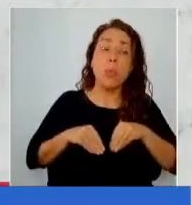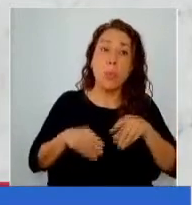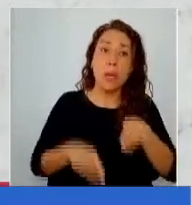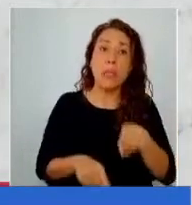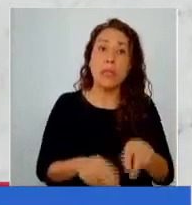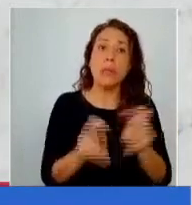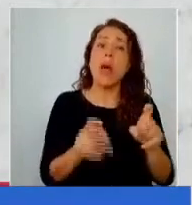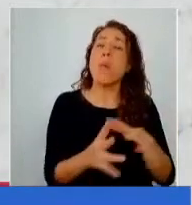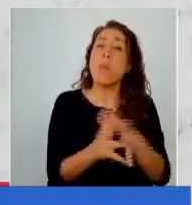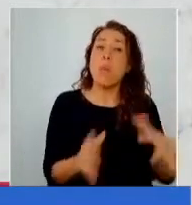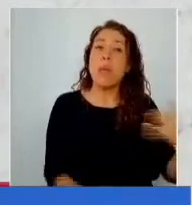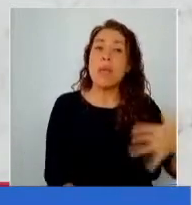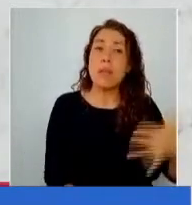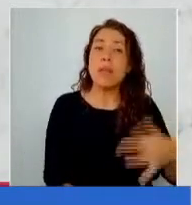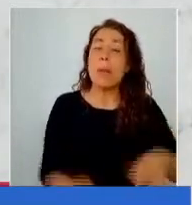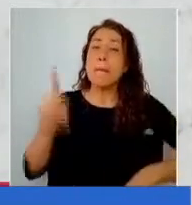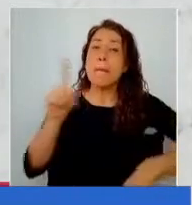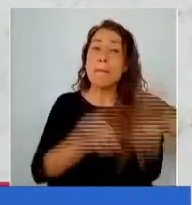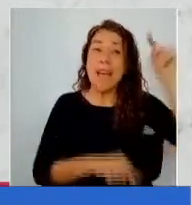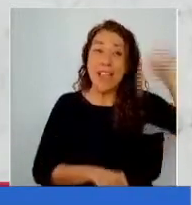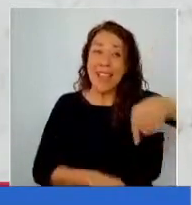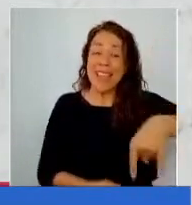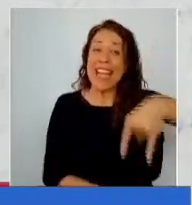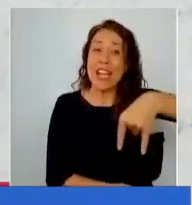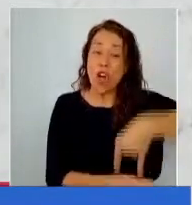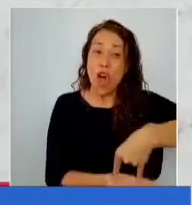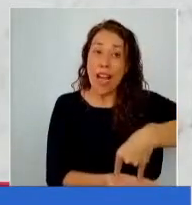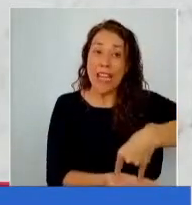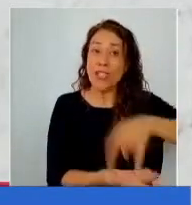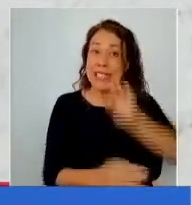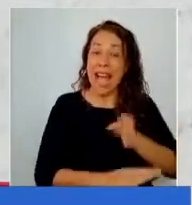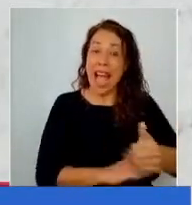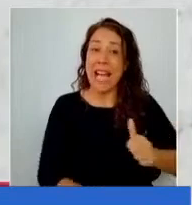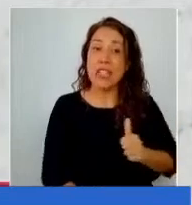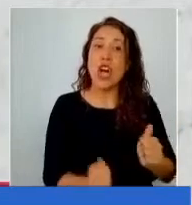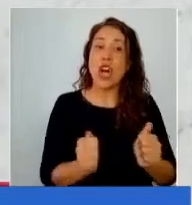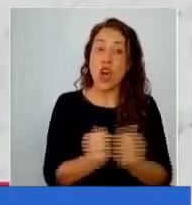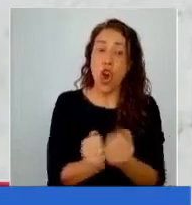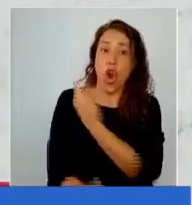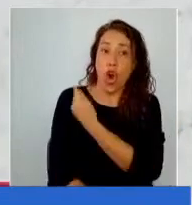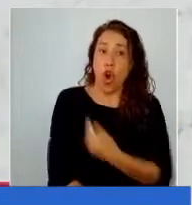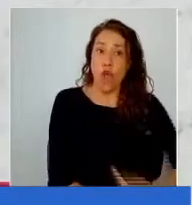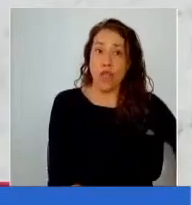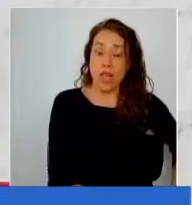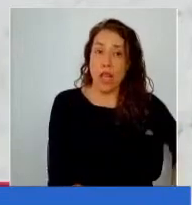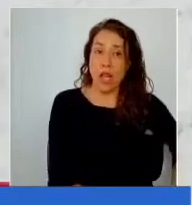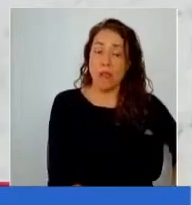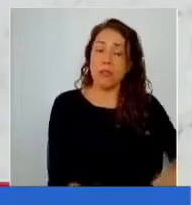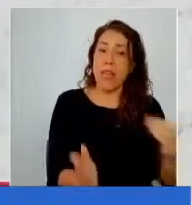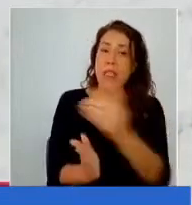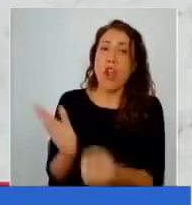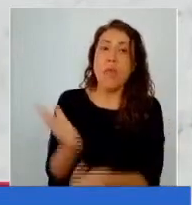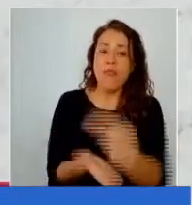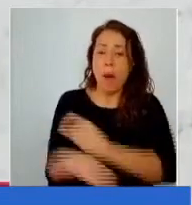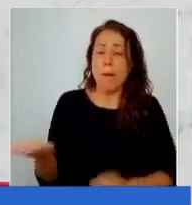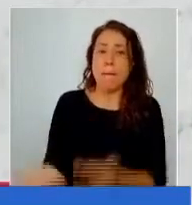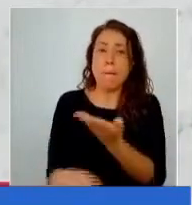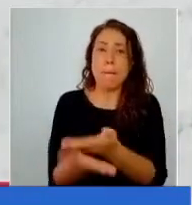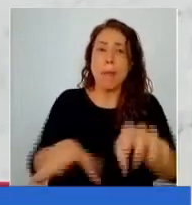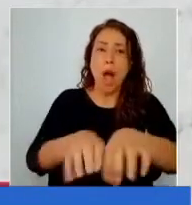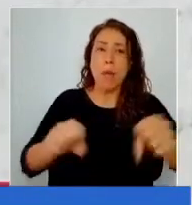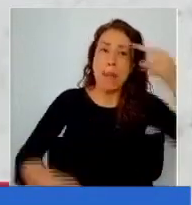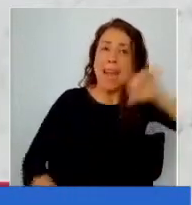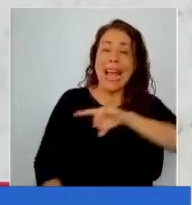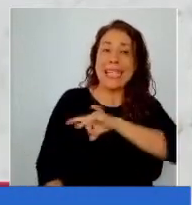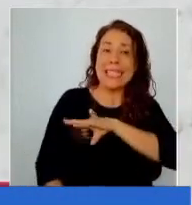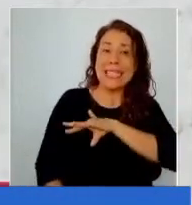importante mayoría de este mismo congreso aquí presente y junto al ejecutivo diseñó una nueva propuesta de acuerdo para Chile disponiendo la